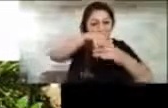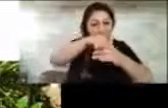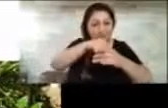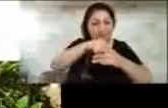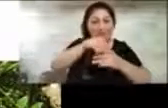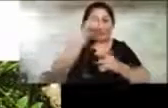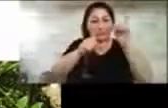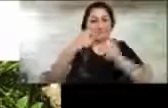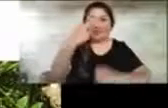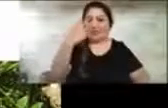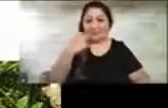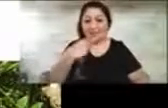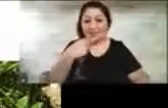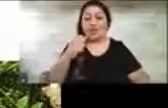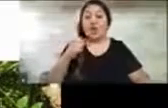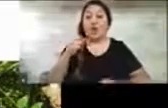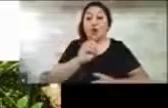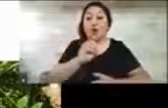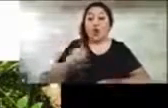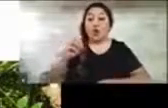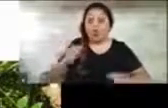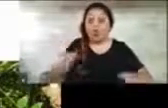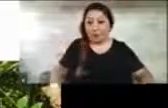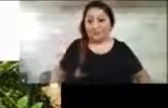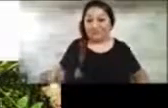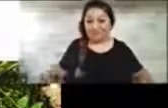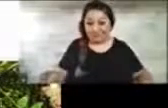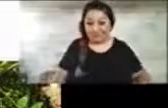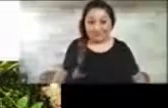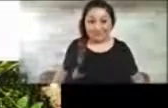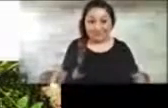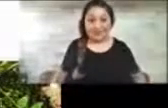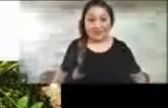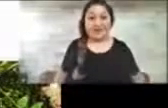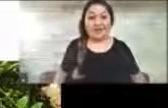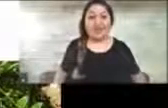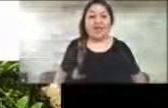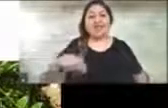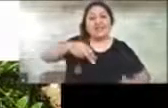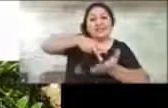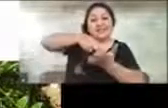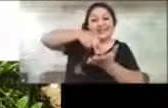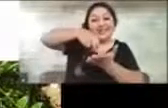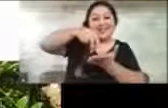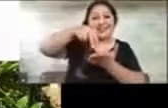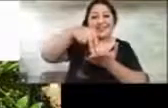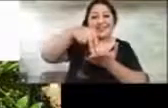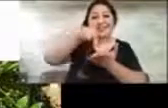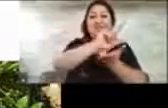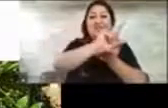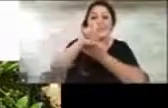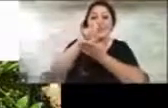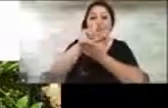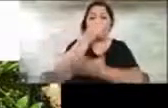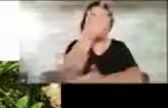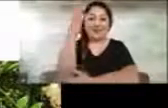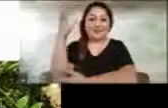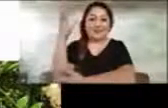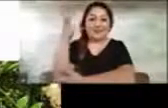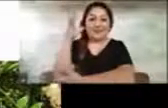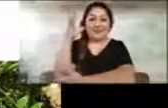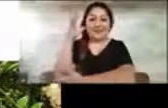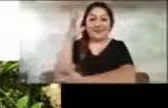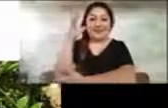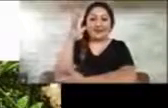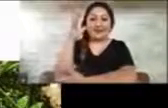poder recorrer el sendero y el trayecto del parque. Esto es un parque bien atractivo que en realidad, bajo las condiciones